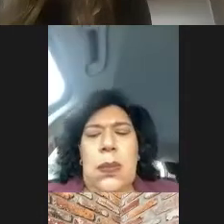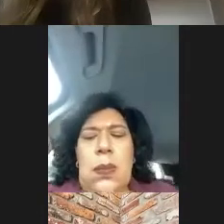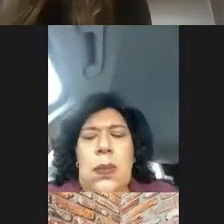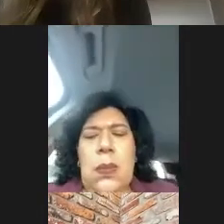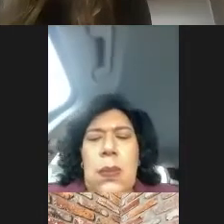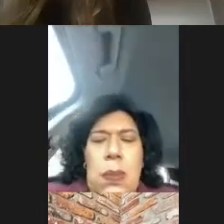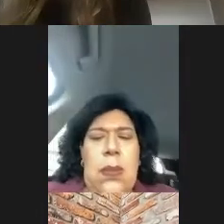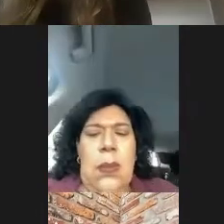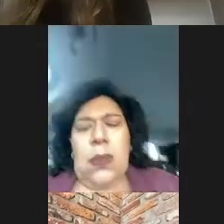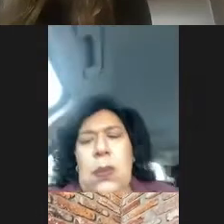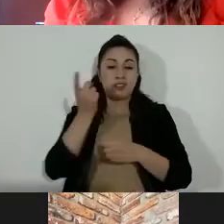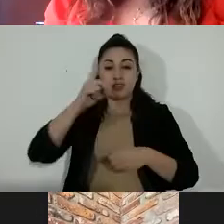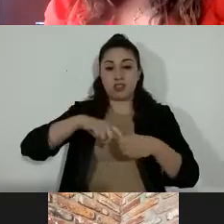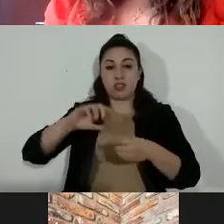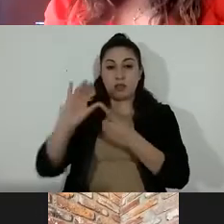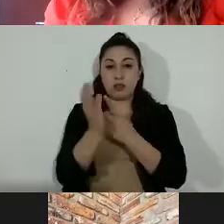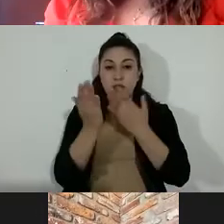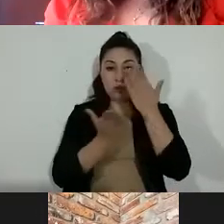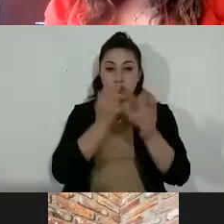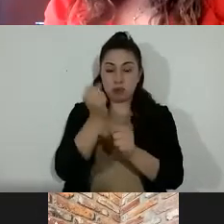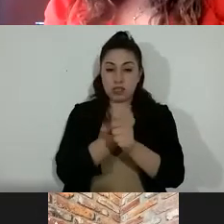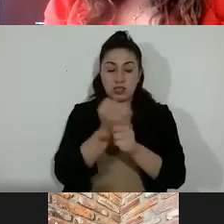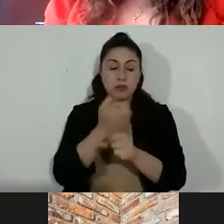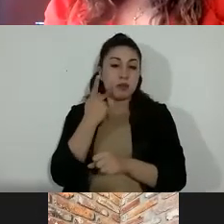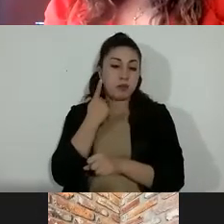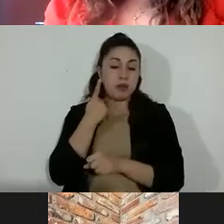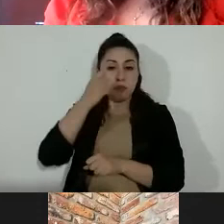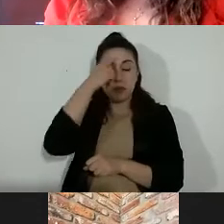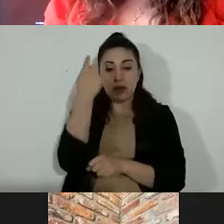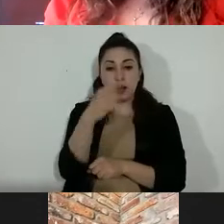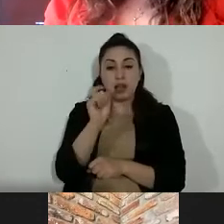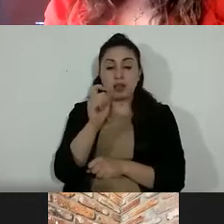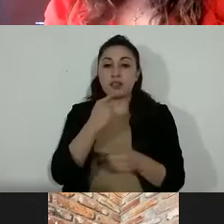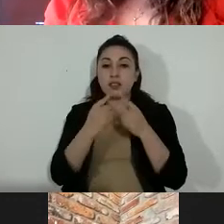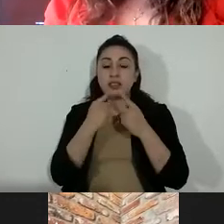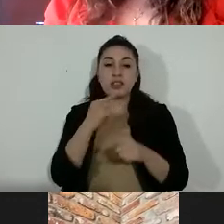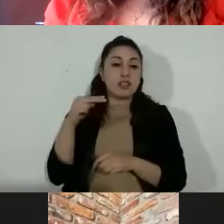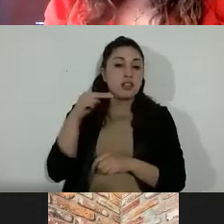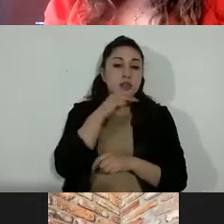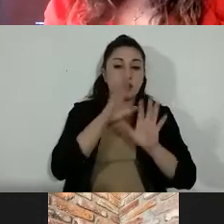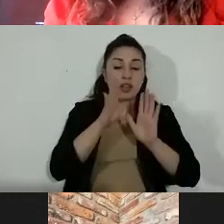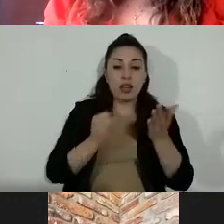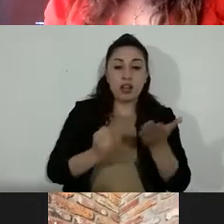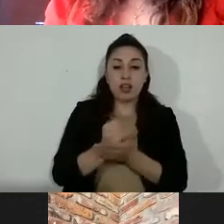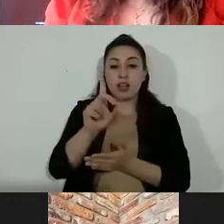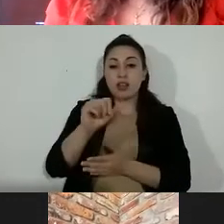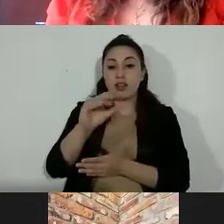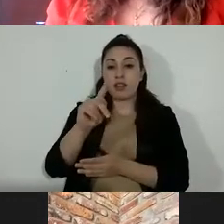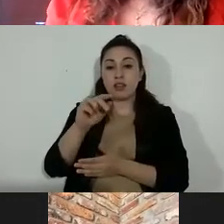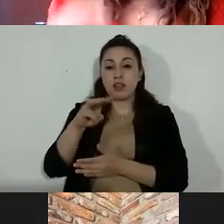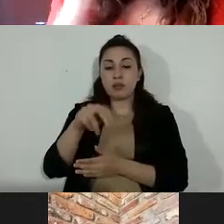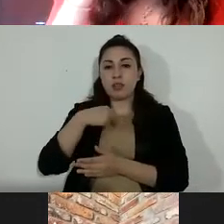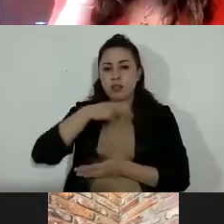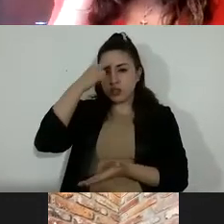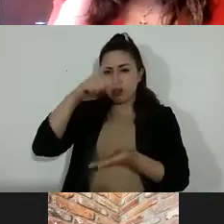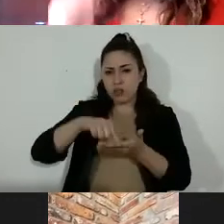de Normatividad para que se dictamine de inmediato, porque además hay consenso. Entiendo que